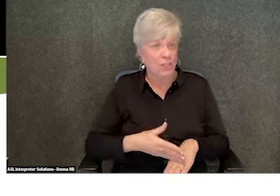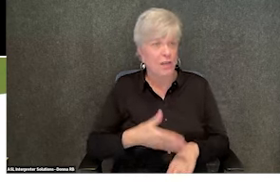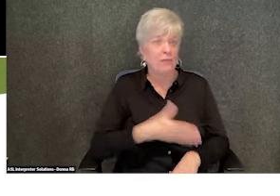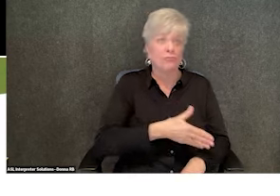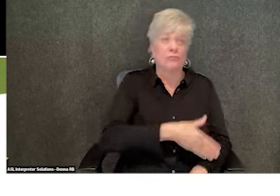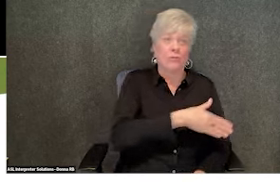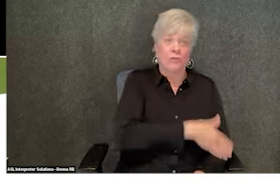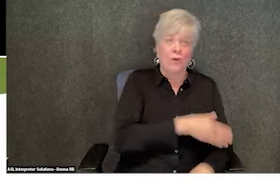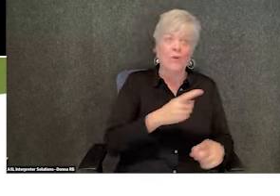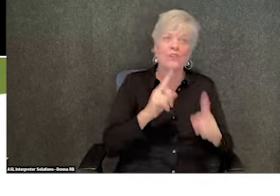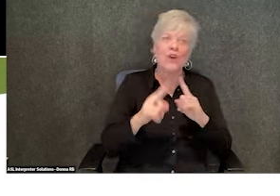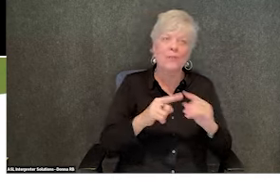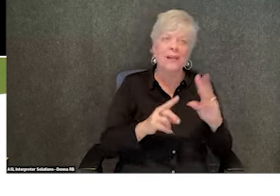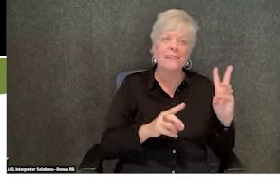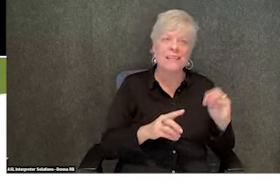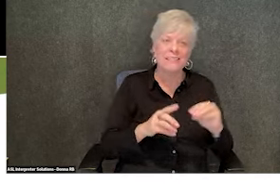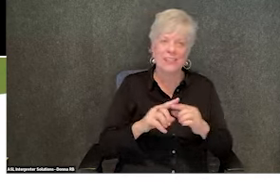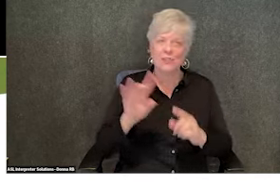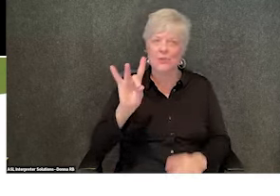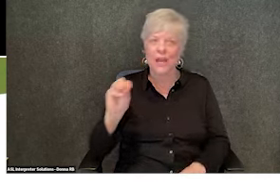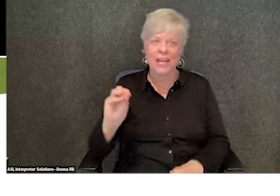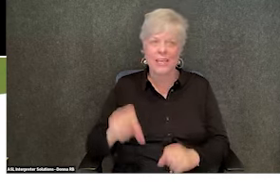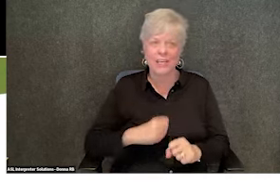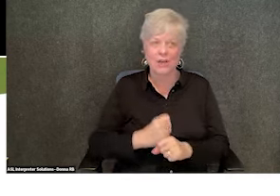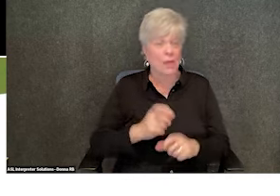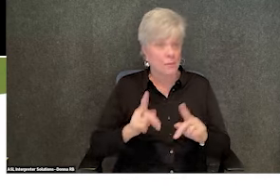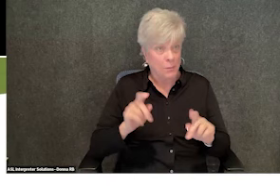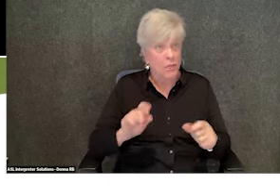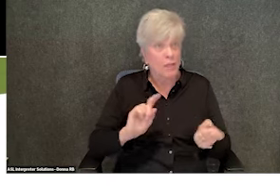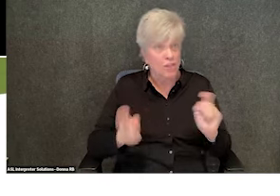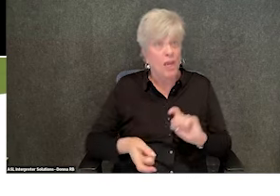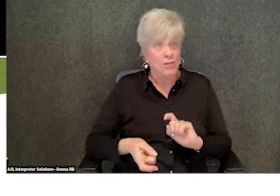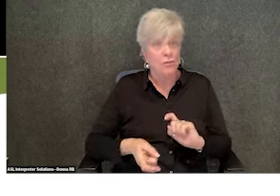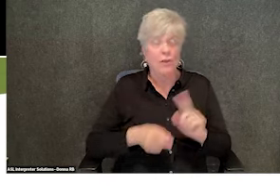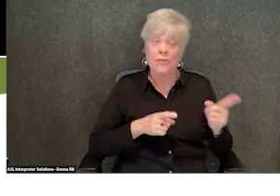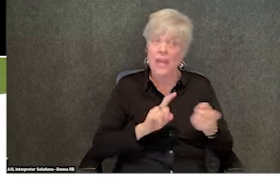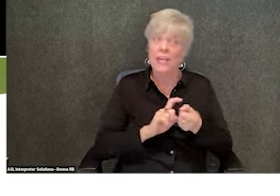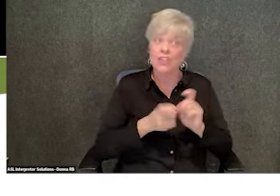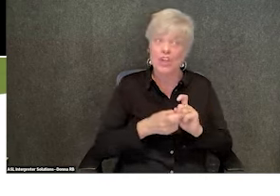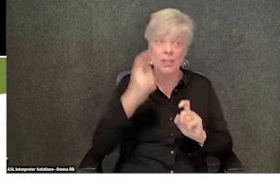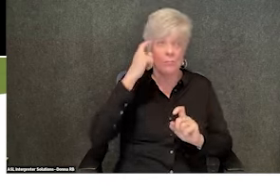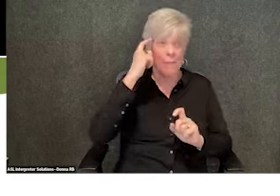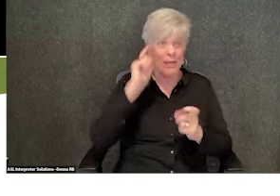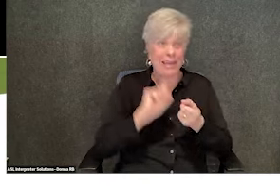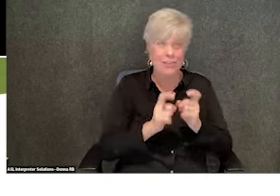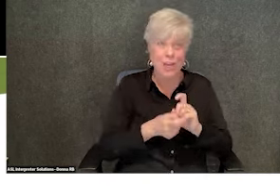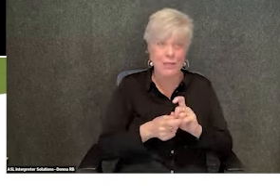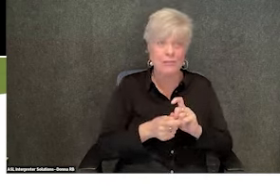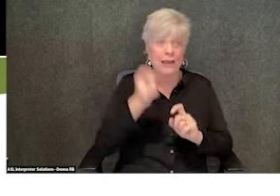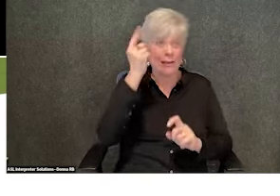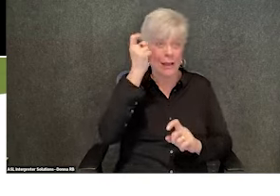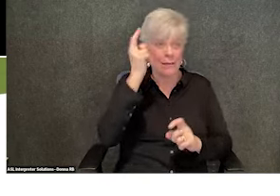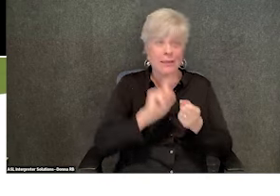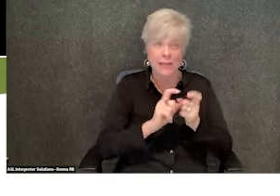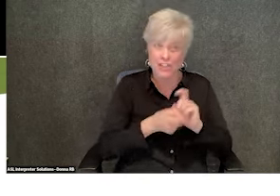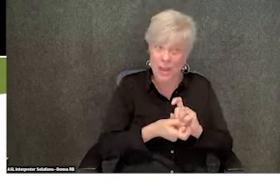Y depende, cuando uno está pensando en un tiempo de 60, 80 años, las personas pueden cambiar, pueden tener cambios,